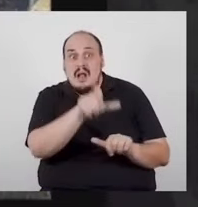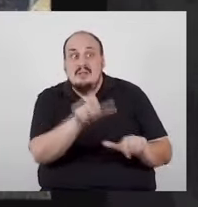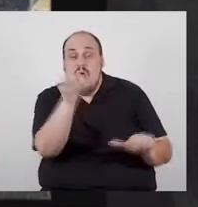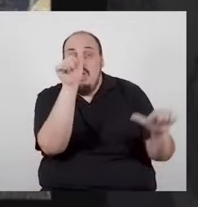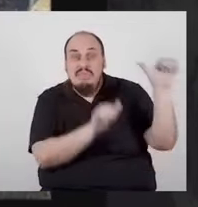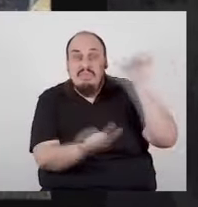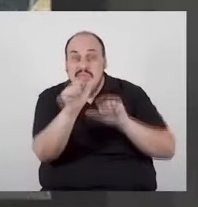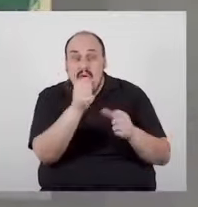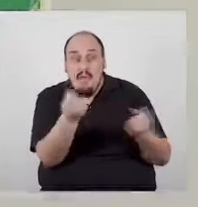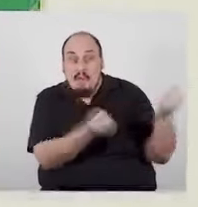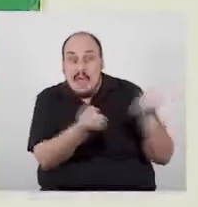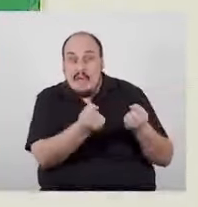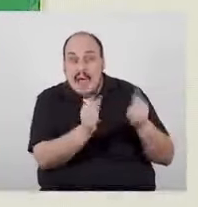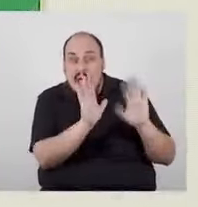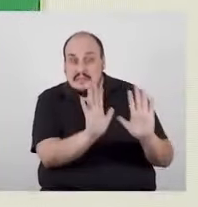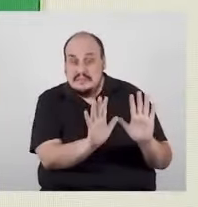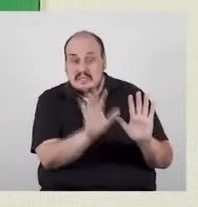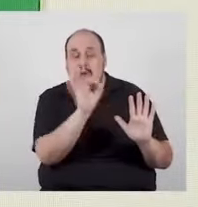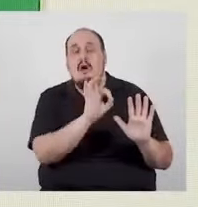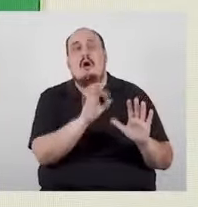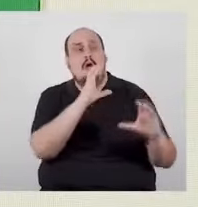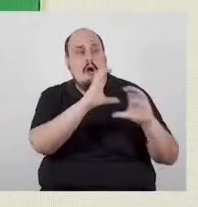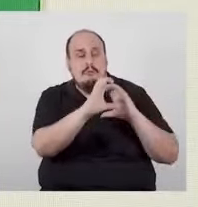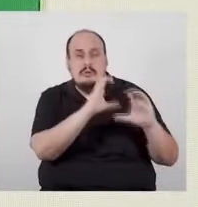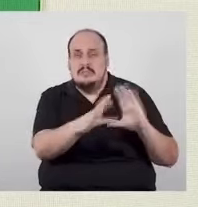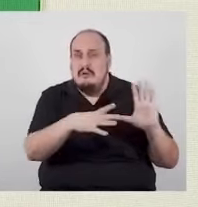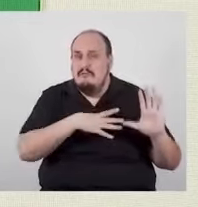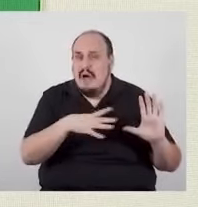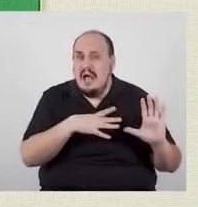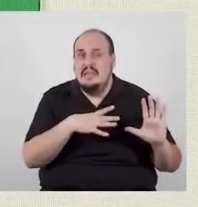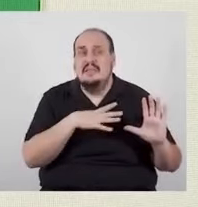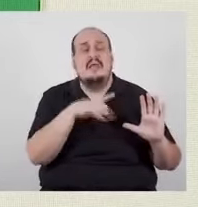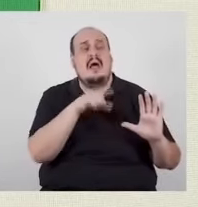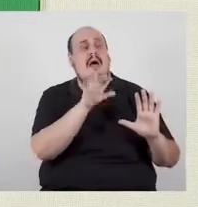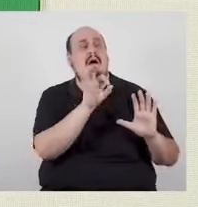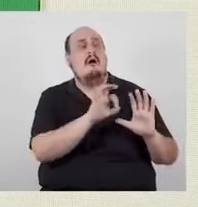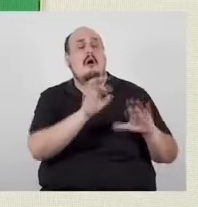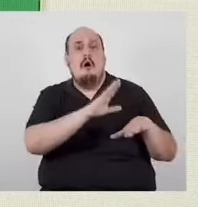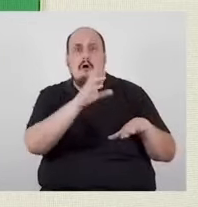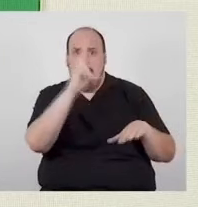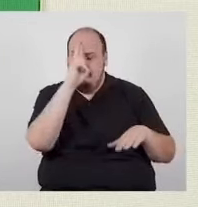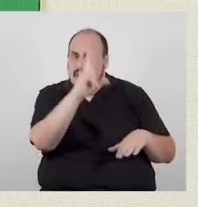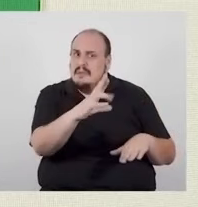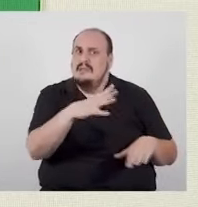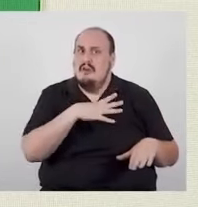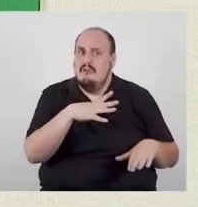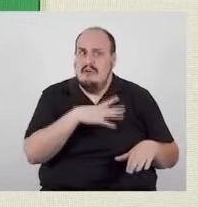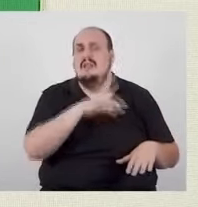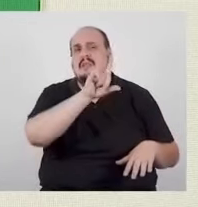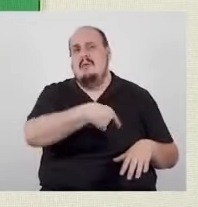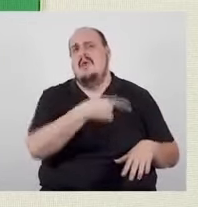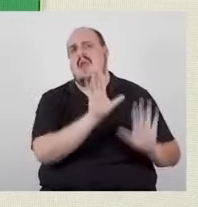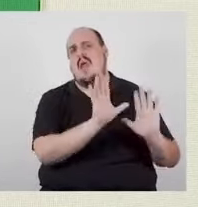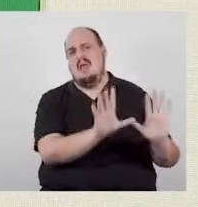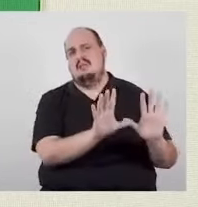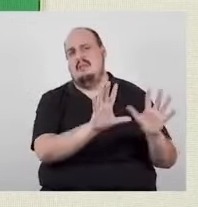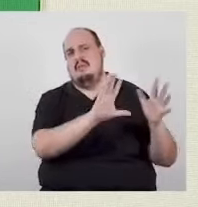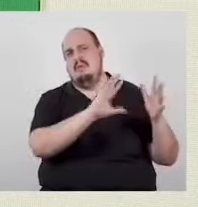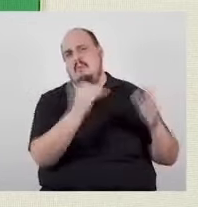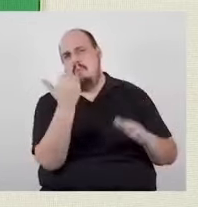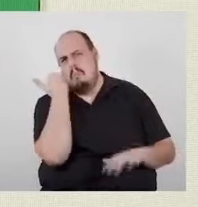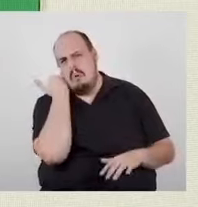la desconexión, de la falta de comunicación, y también, de la falta de respeto, de mucha gente, sobre ciertas leyes, que lo que están